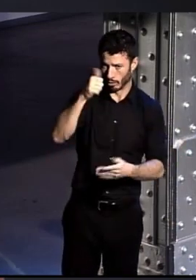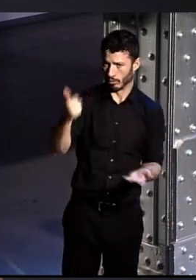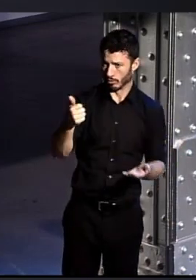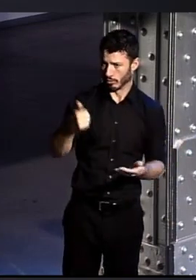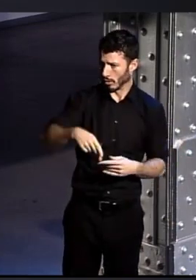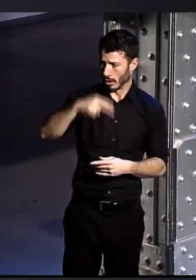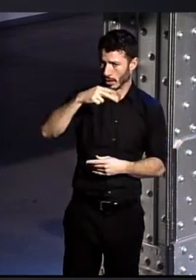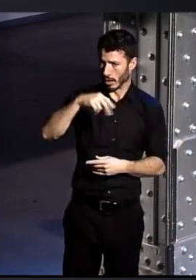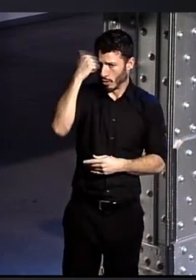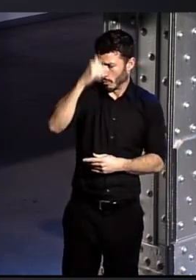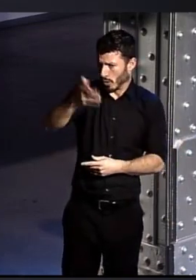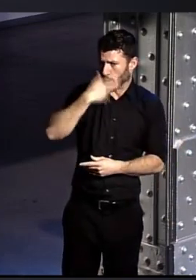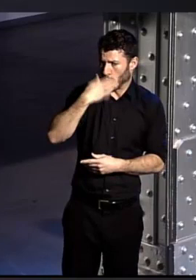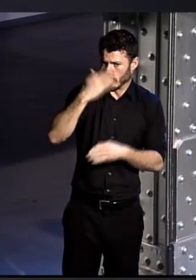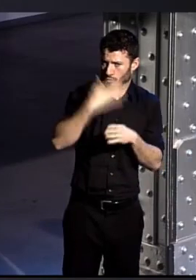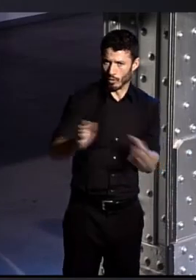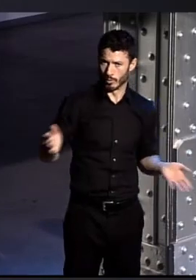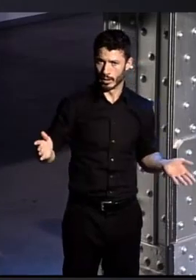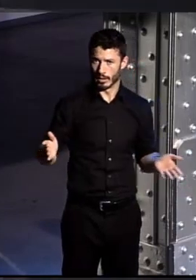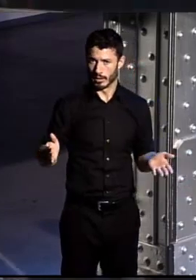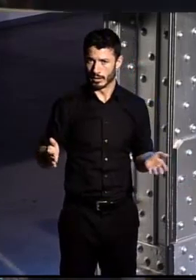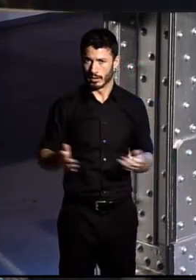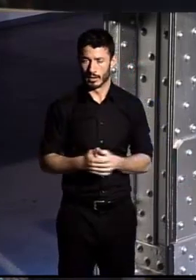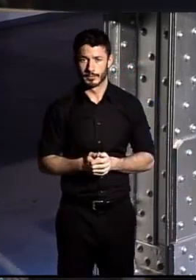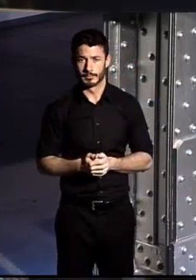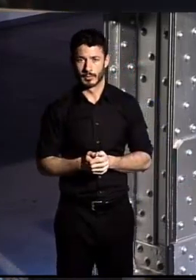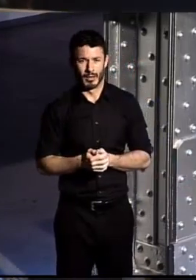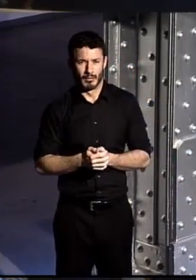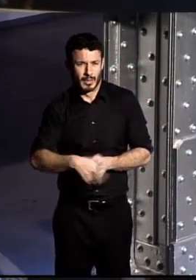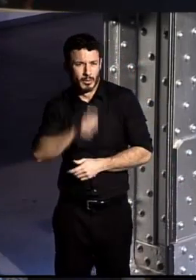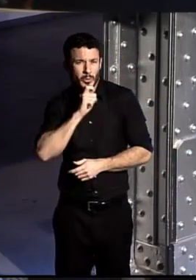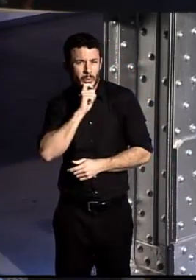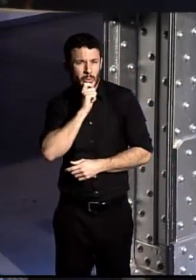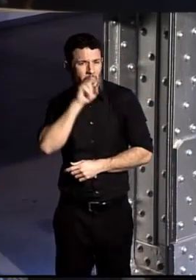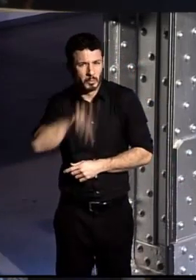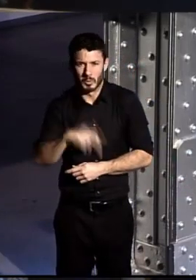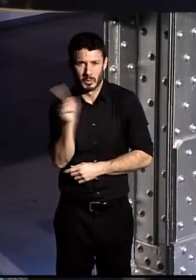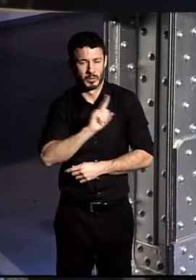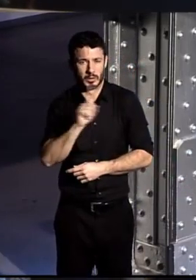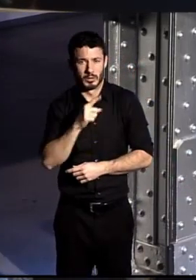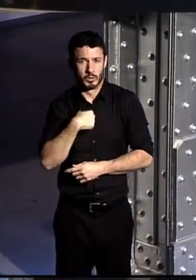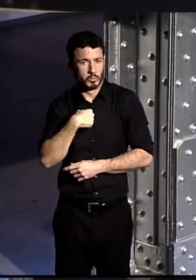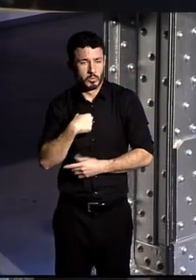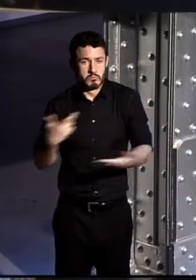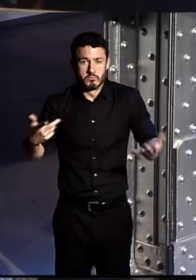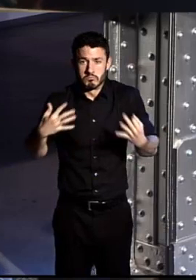de hombres, ¿no? O sea, no es tan complicado. Yo simplemente,